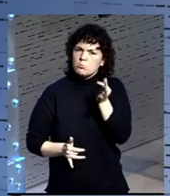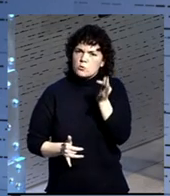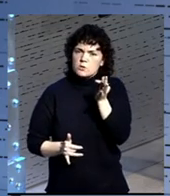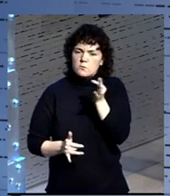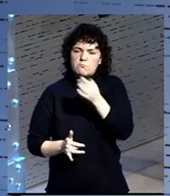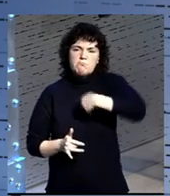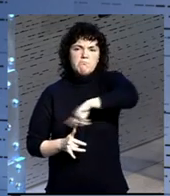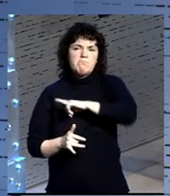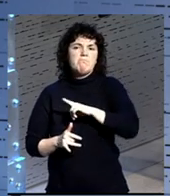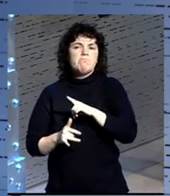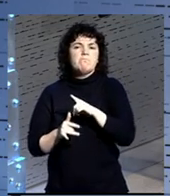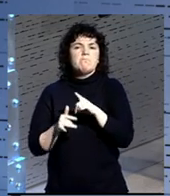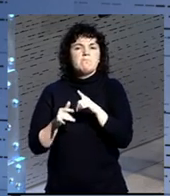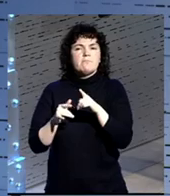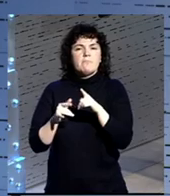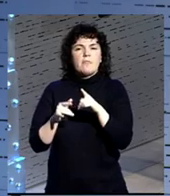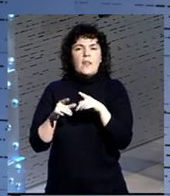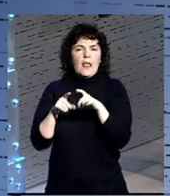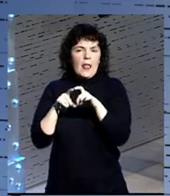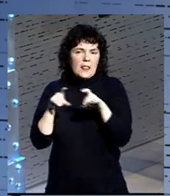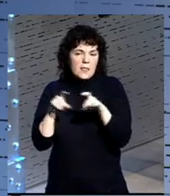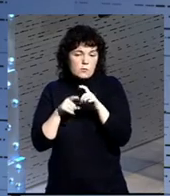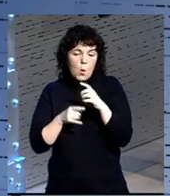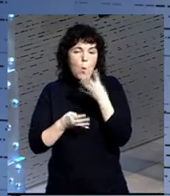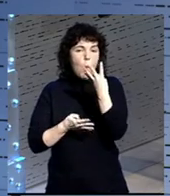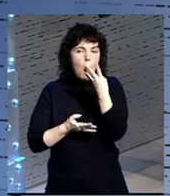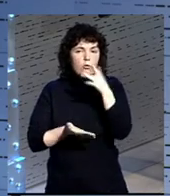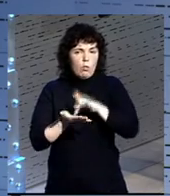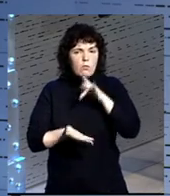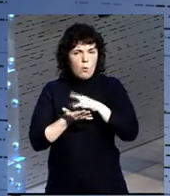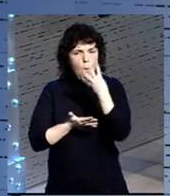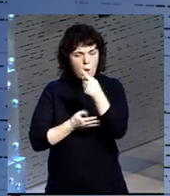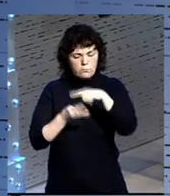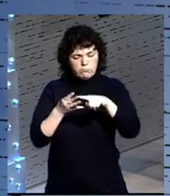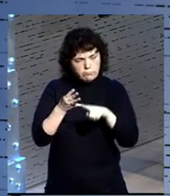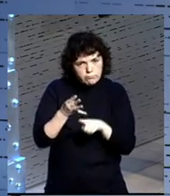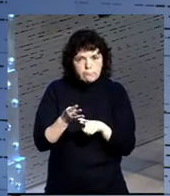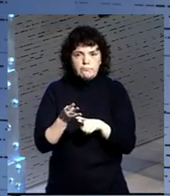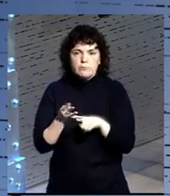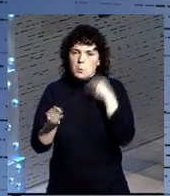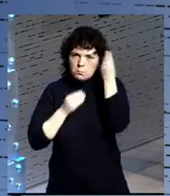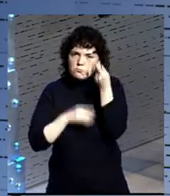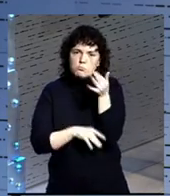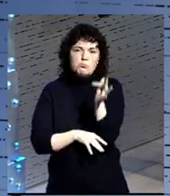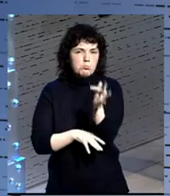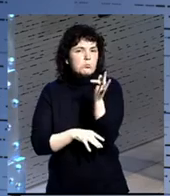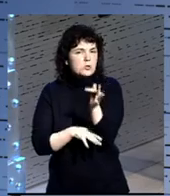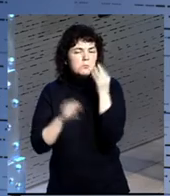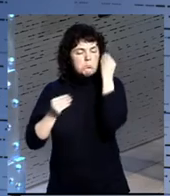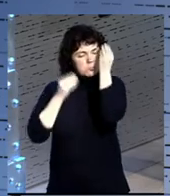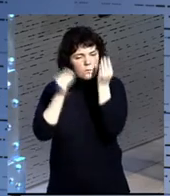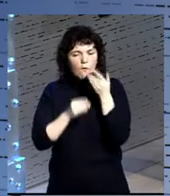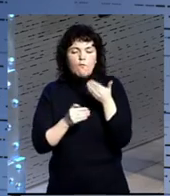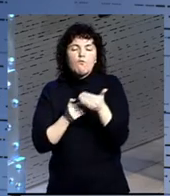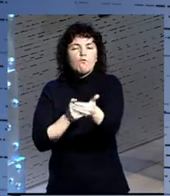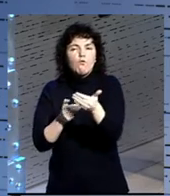constituida por estas 4 sesiones. Creo que es bueno plantearse un